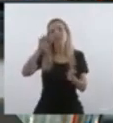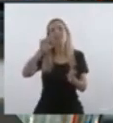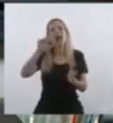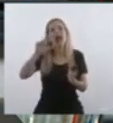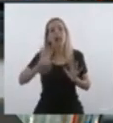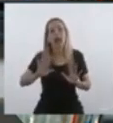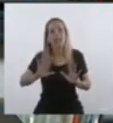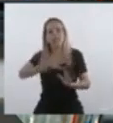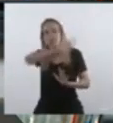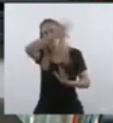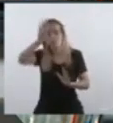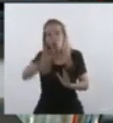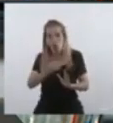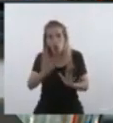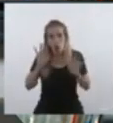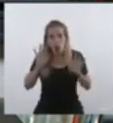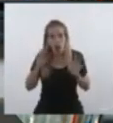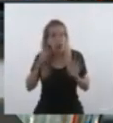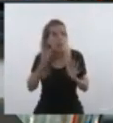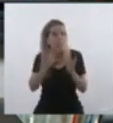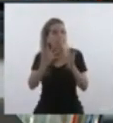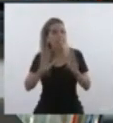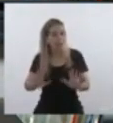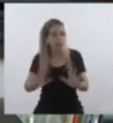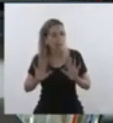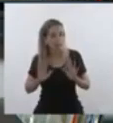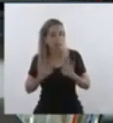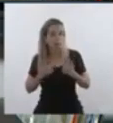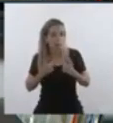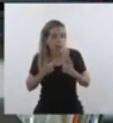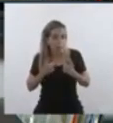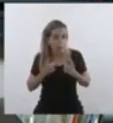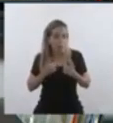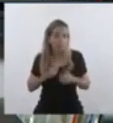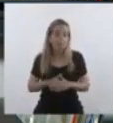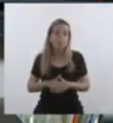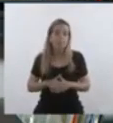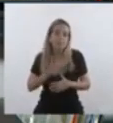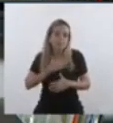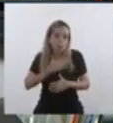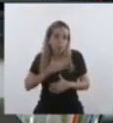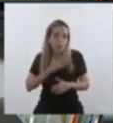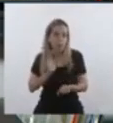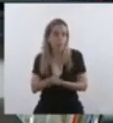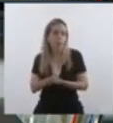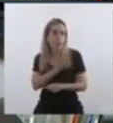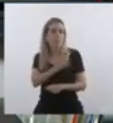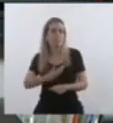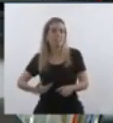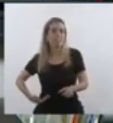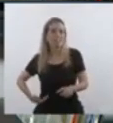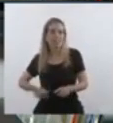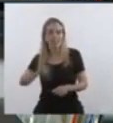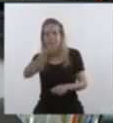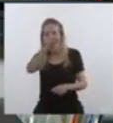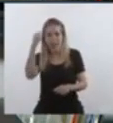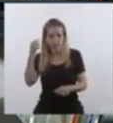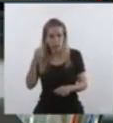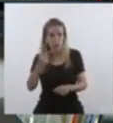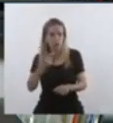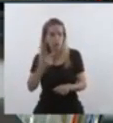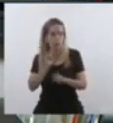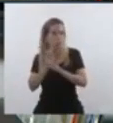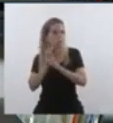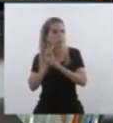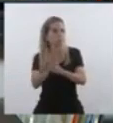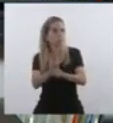federal. En lo que a mí concierne, como presidente de la Nación, preservaré